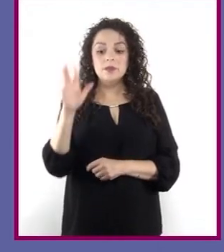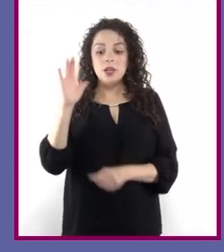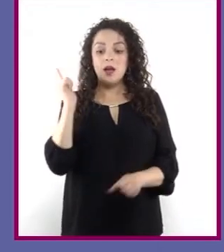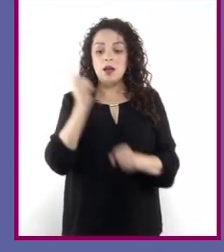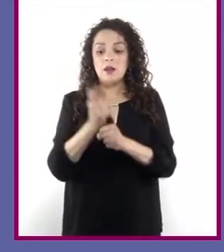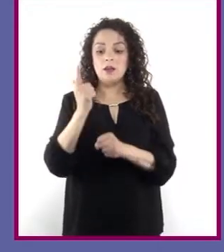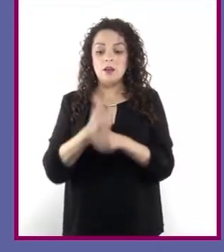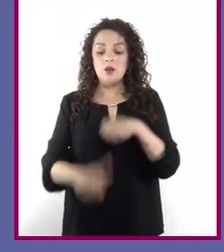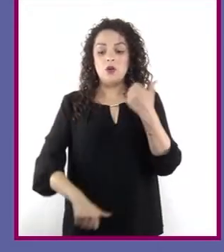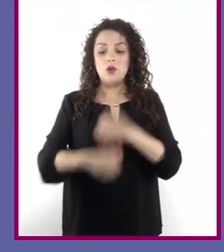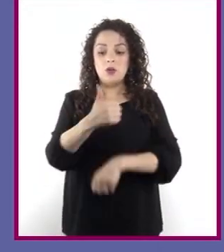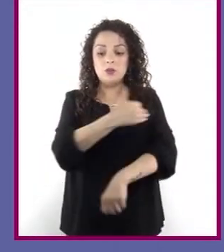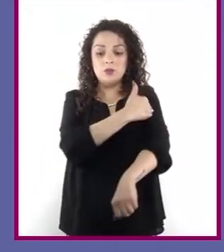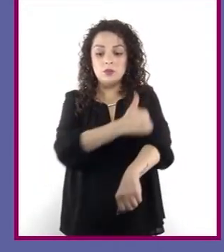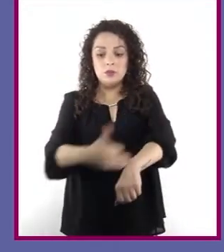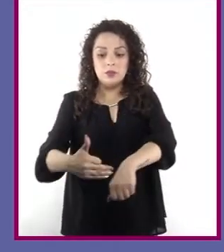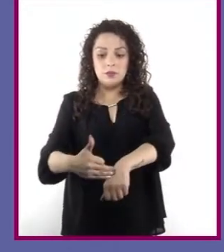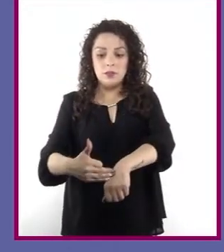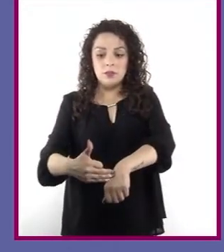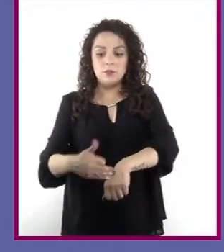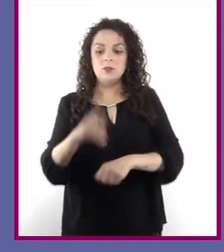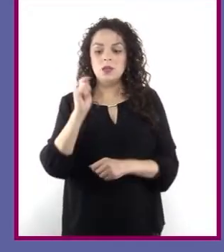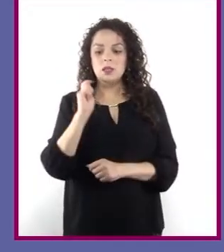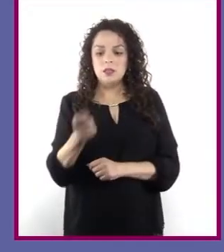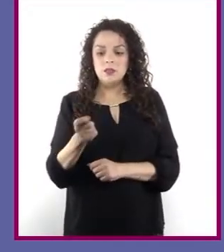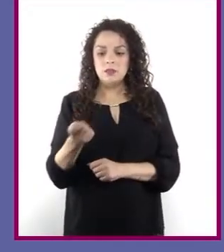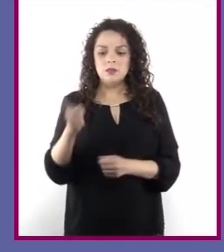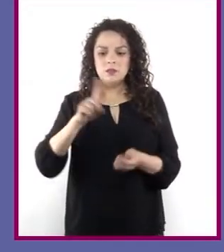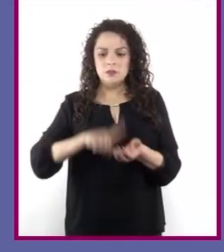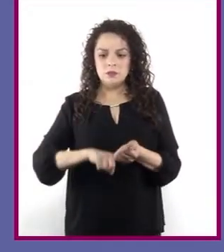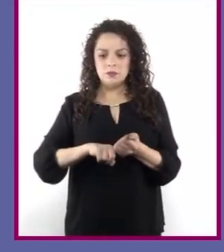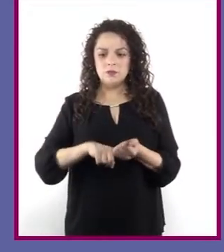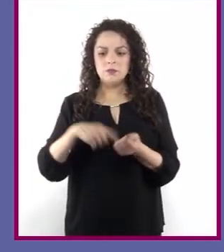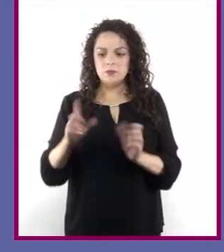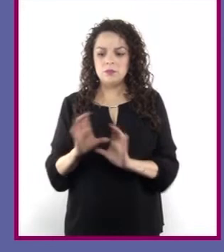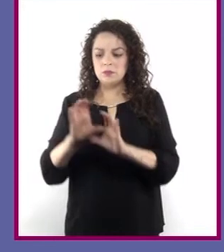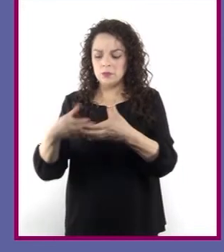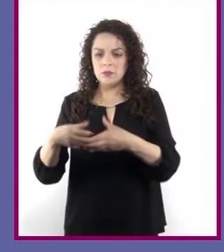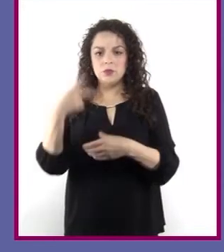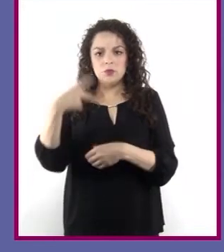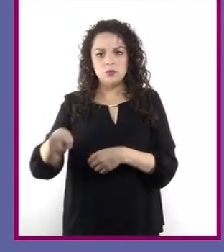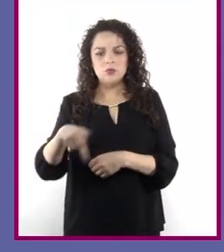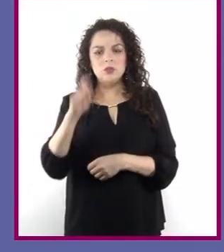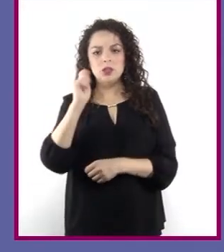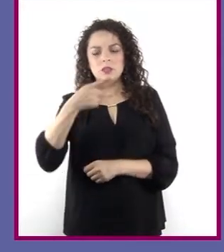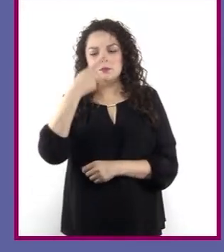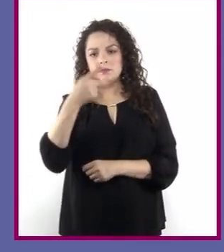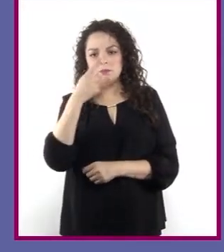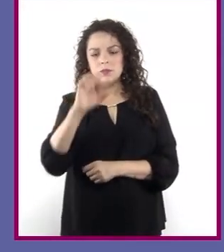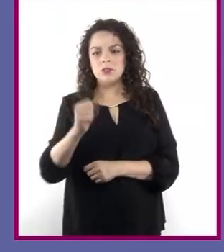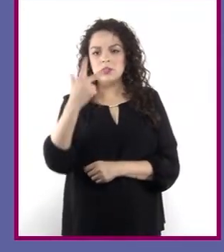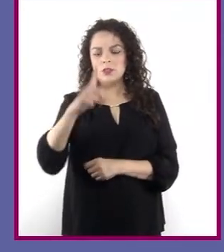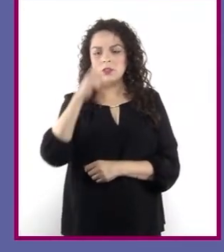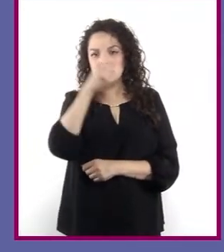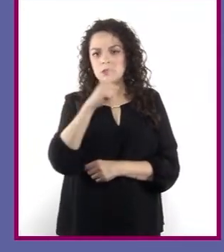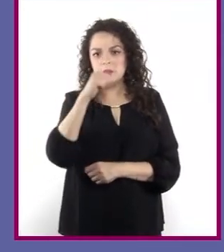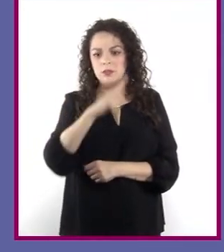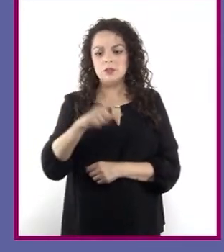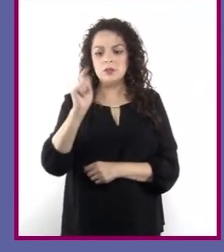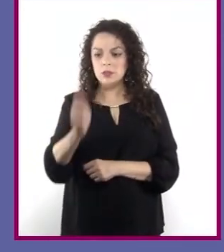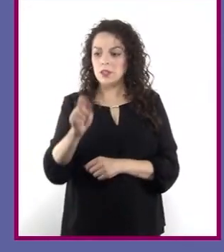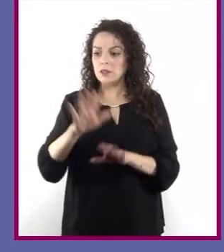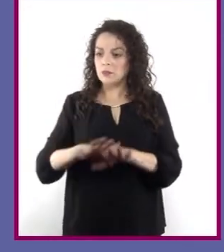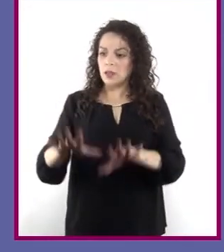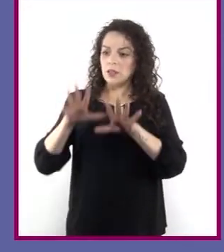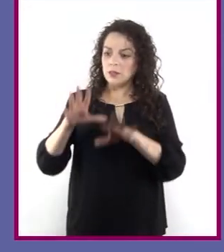identifica 11 familias indoamericanas, es decir, que han sido ordenadas y agrupadas por su vocabulario. De las 68 lenguas destacan el náhuatl,